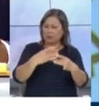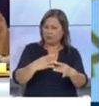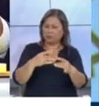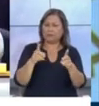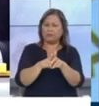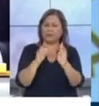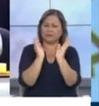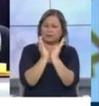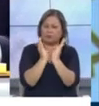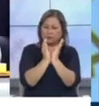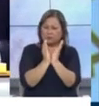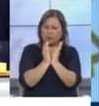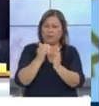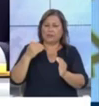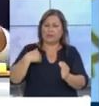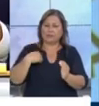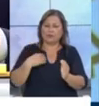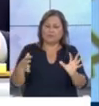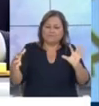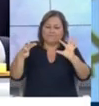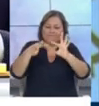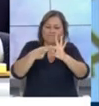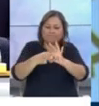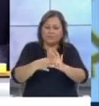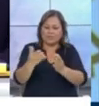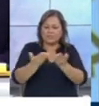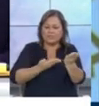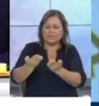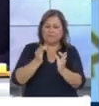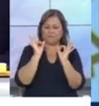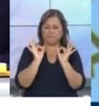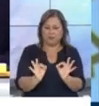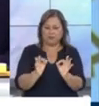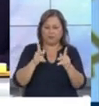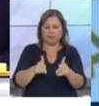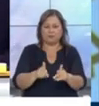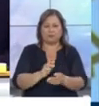pero tenemos que unificar los sistemas de salud para dar un servicio de calidad